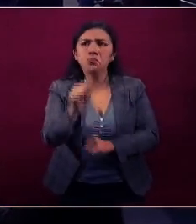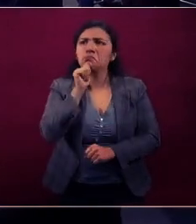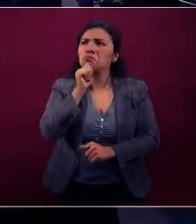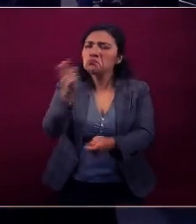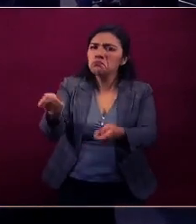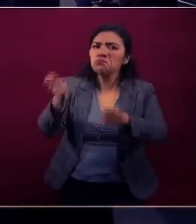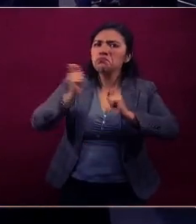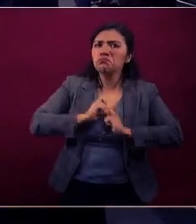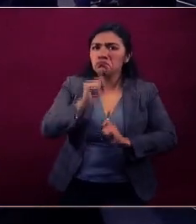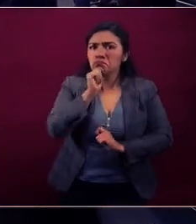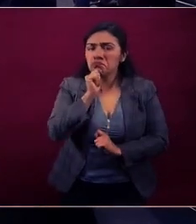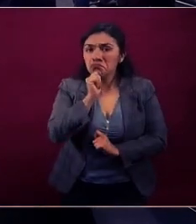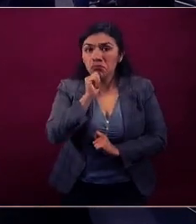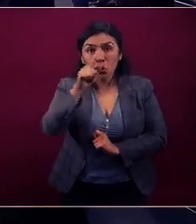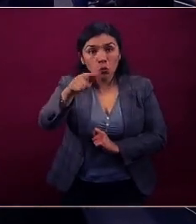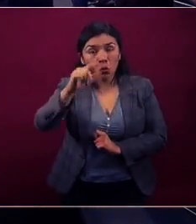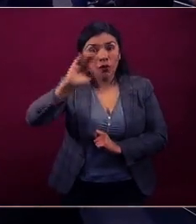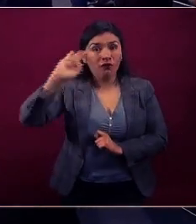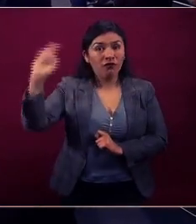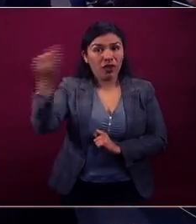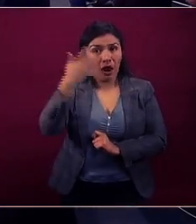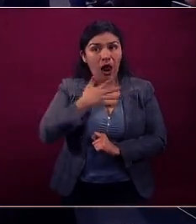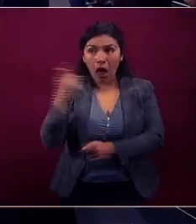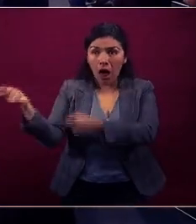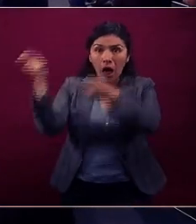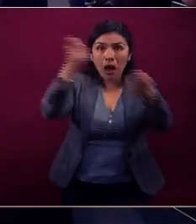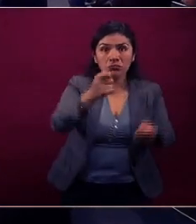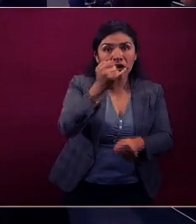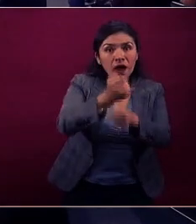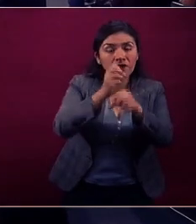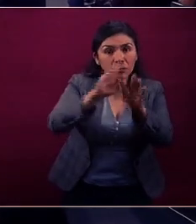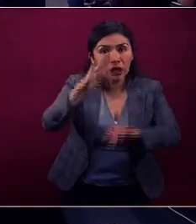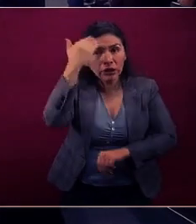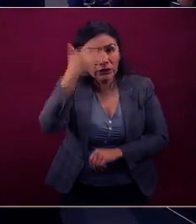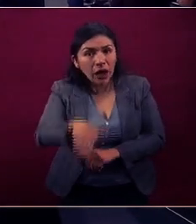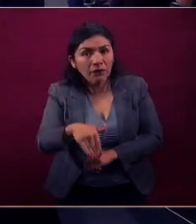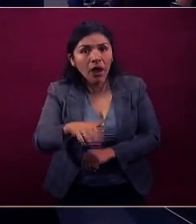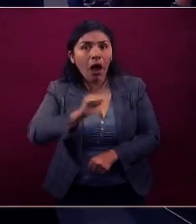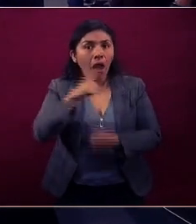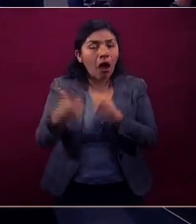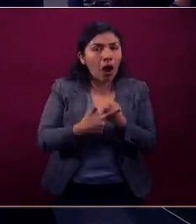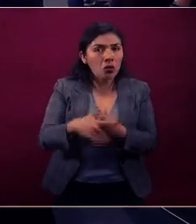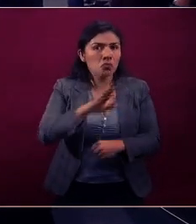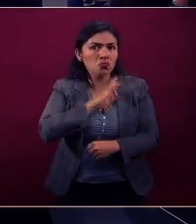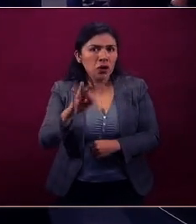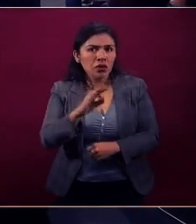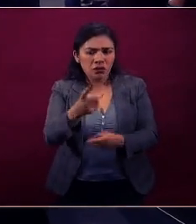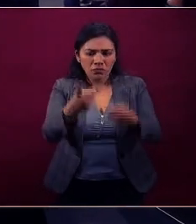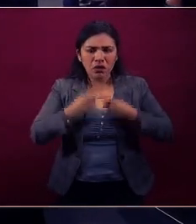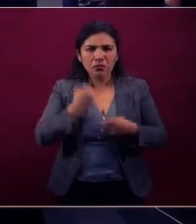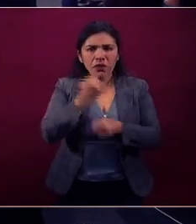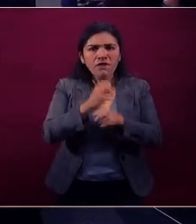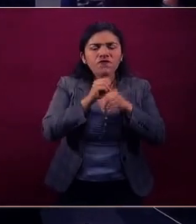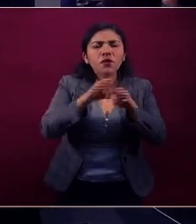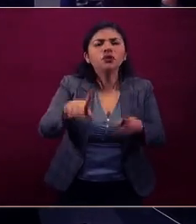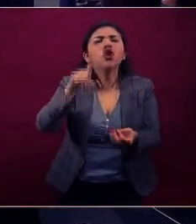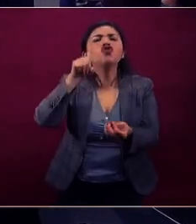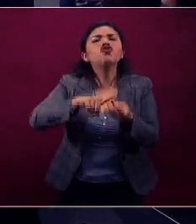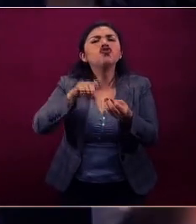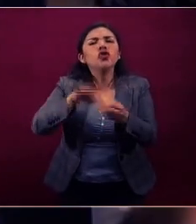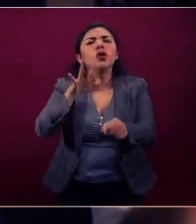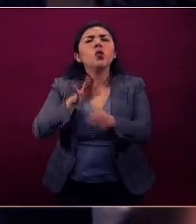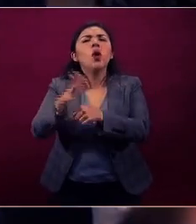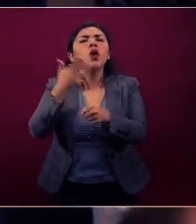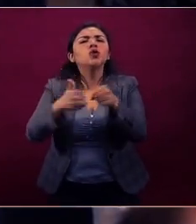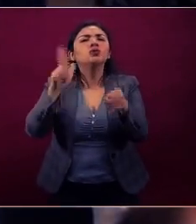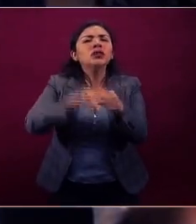dar ese dato. No sé si a nivel federal se los están pasando, si puede hacerse una información de dónde, qué